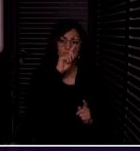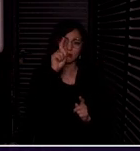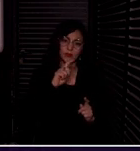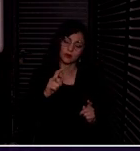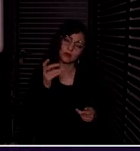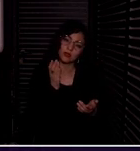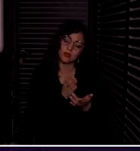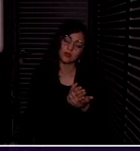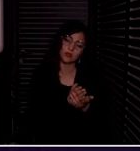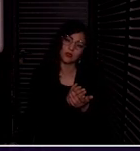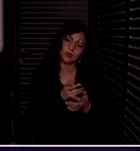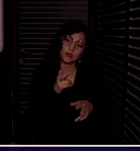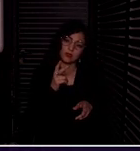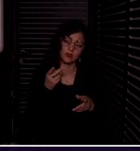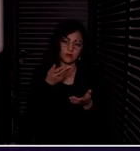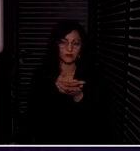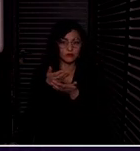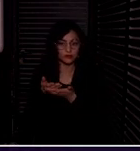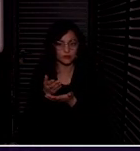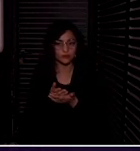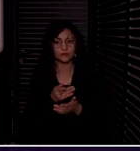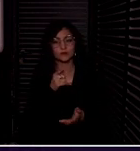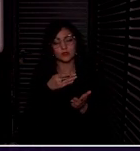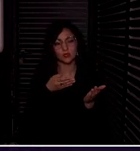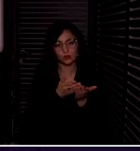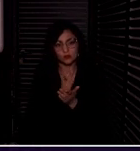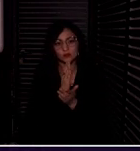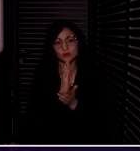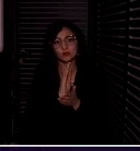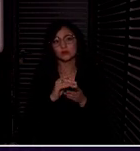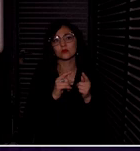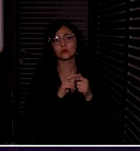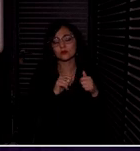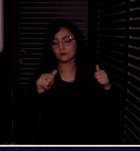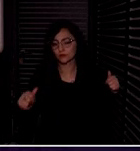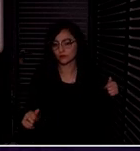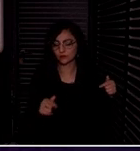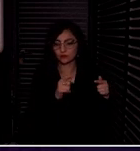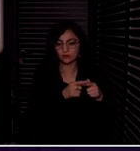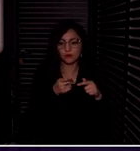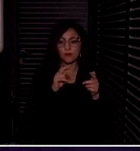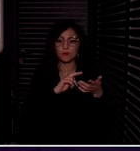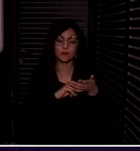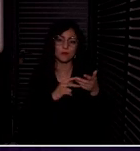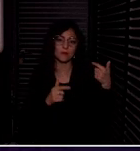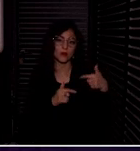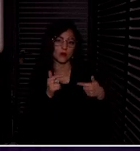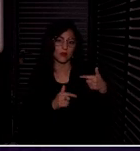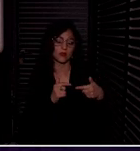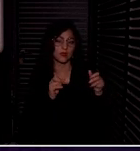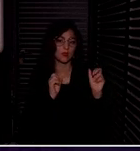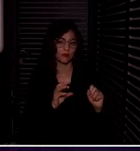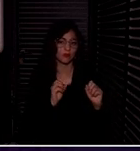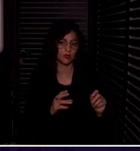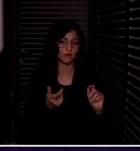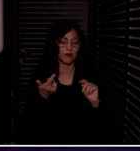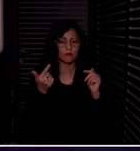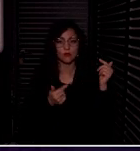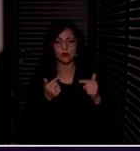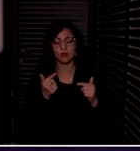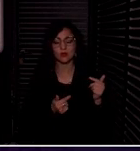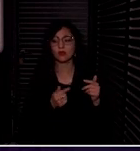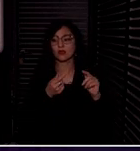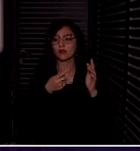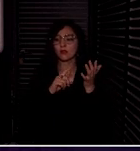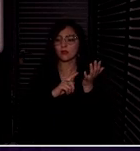¿no? Ya he anticipado en la introducción algunos elementos, las brechas entre política de comunicación, política educativa, entre audiovisual y